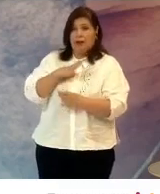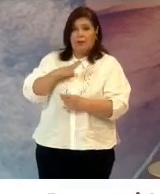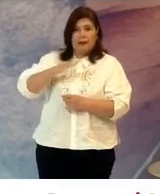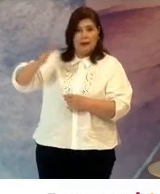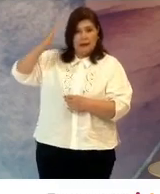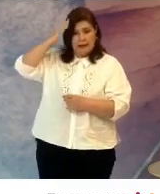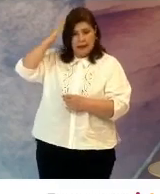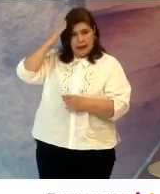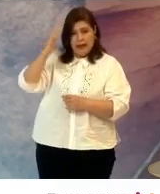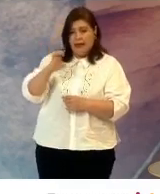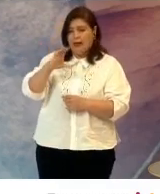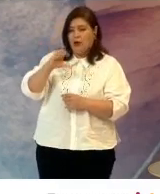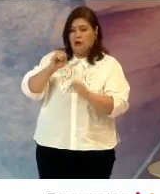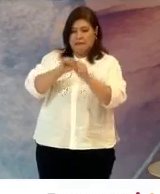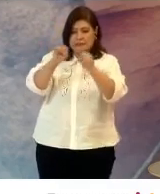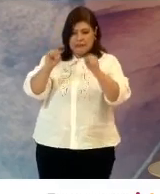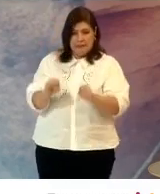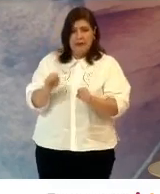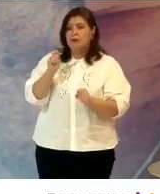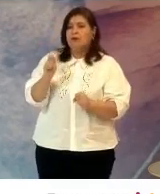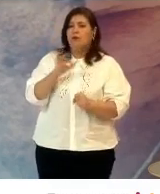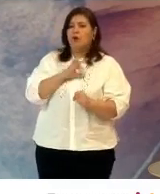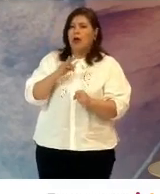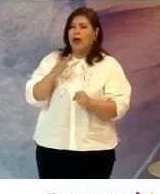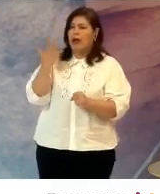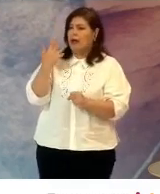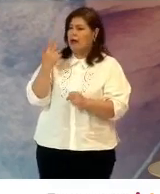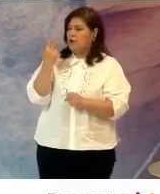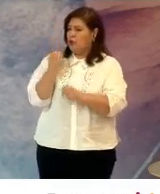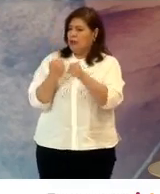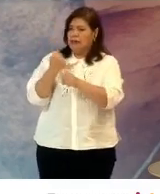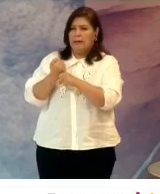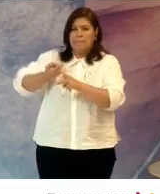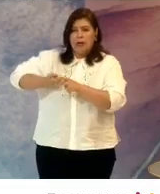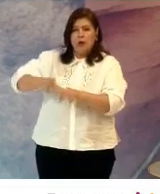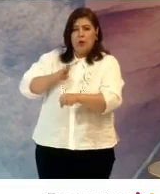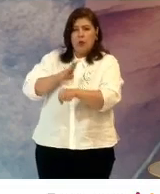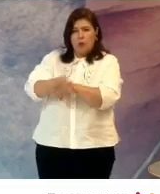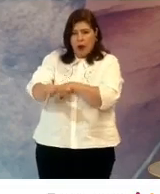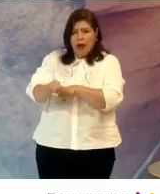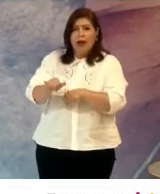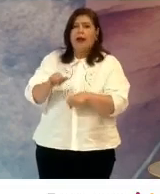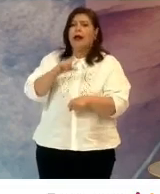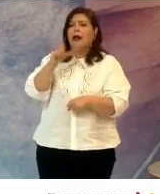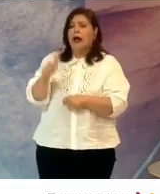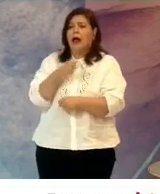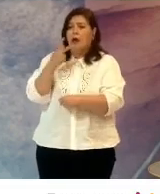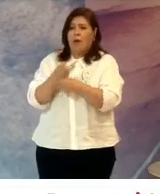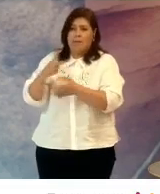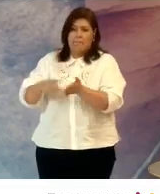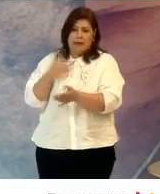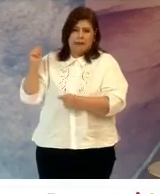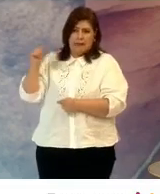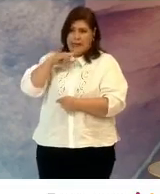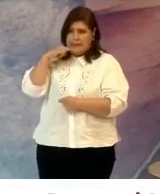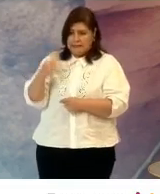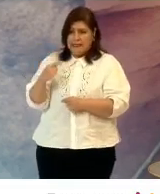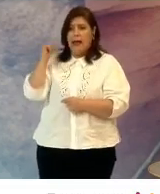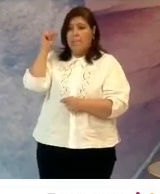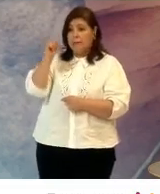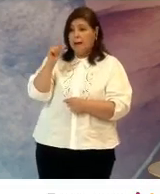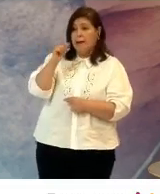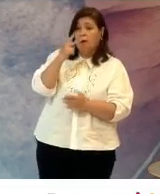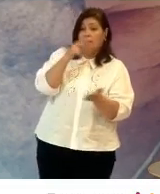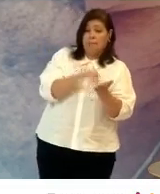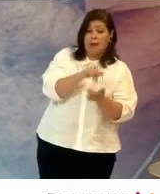ecosistémico que arrancamos hace un par de años en Uruguay, la segunda edición fue el mes pasado en Chile, en abril del 2025